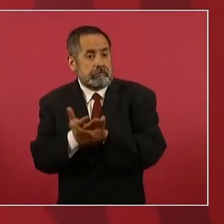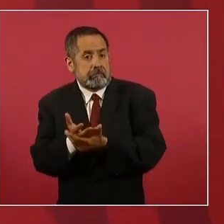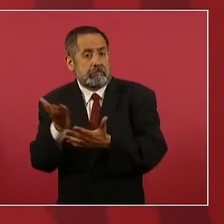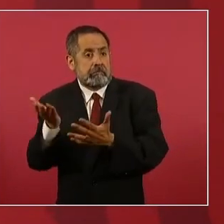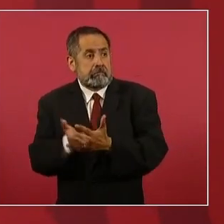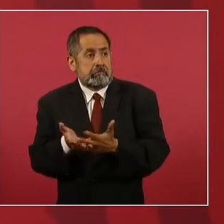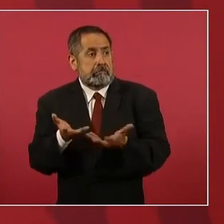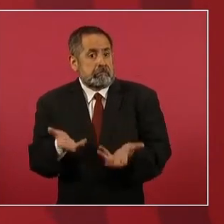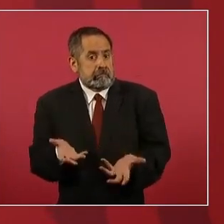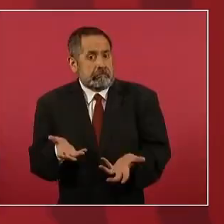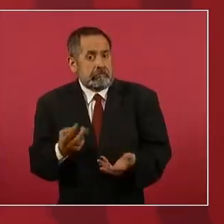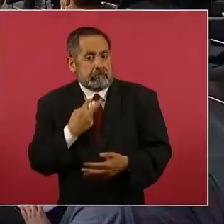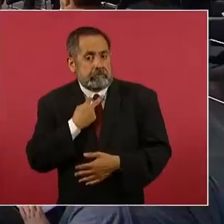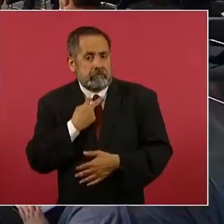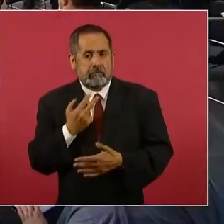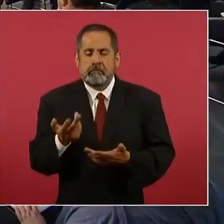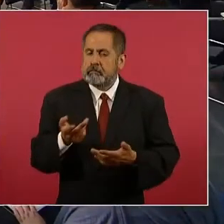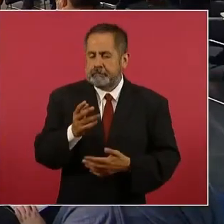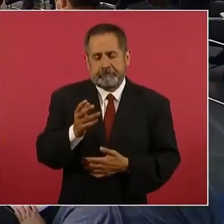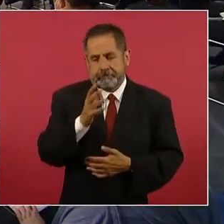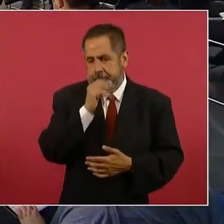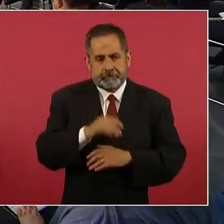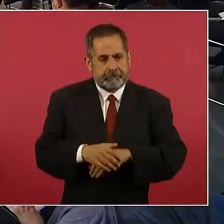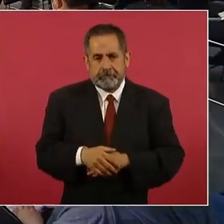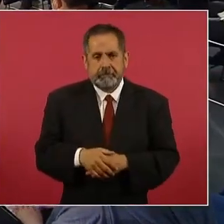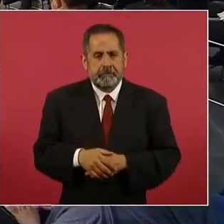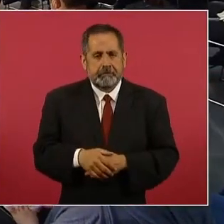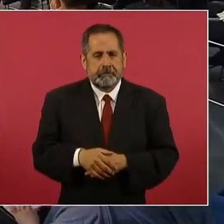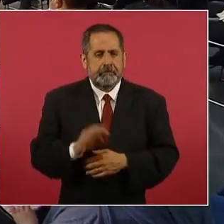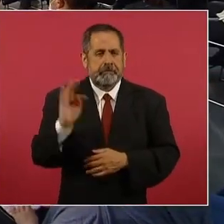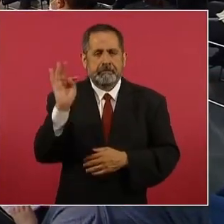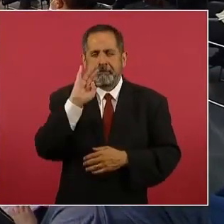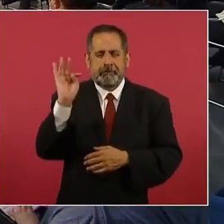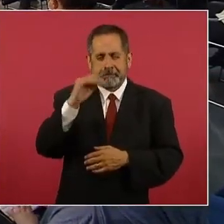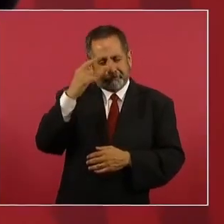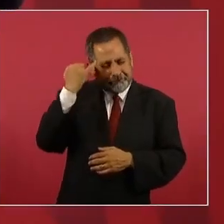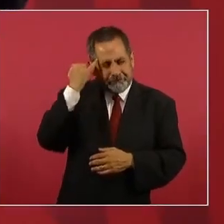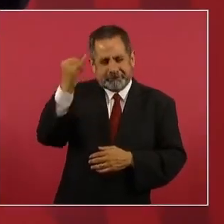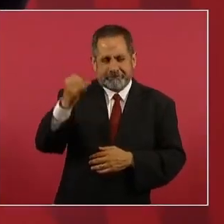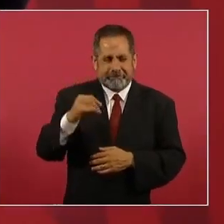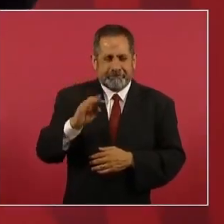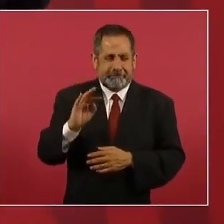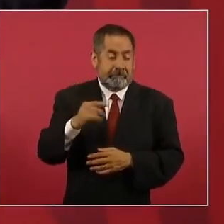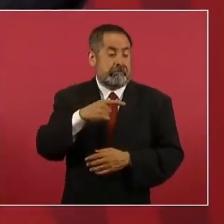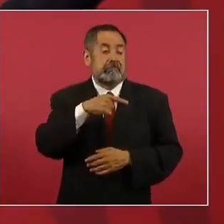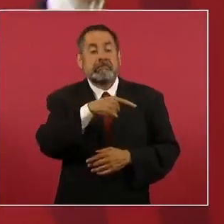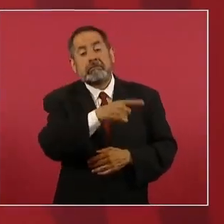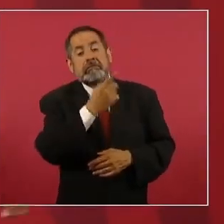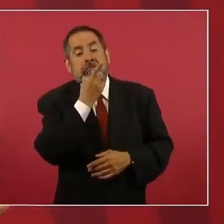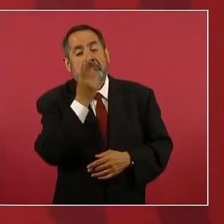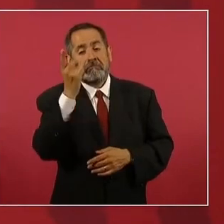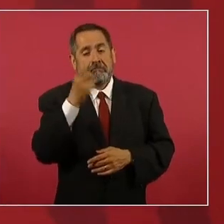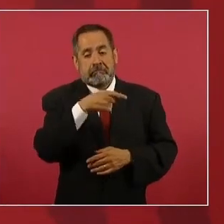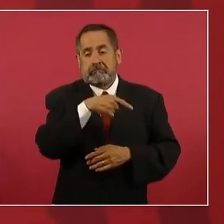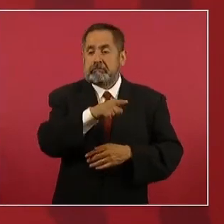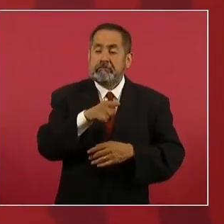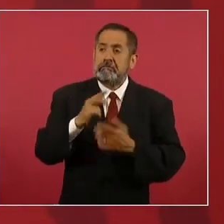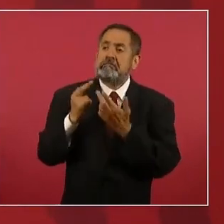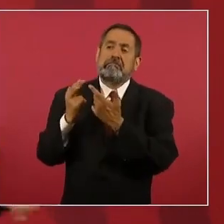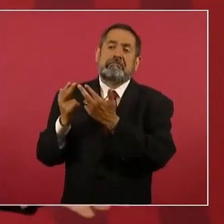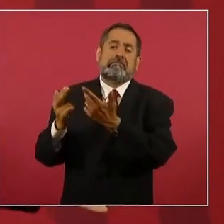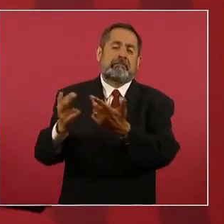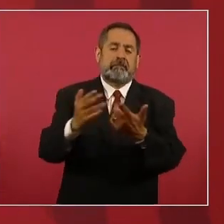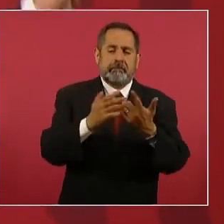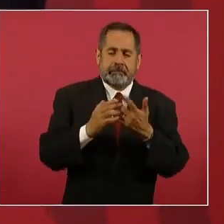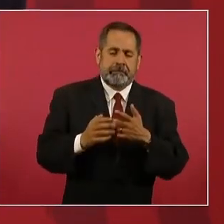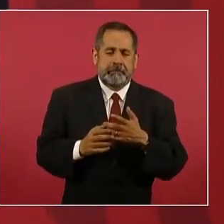Exacto. Y si se estuviese generando una destrucción, como lo plantean, pues